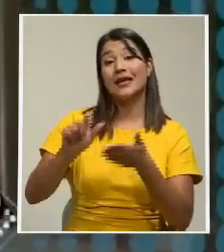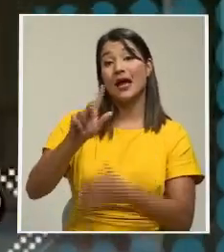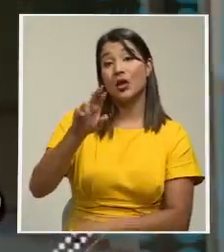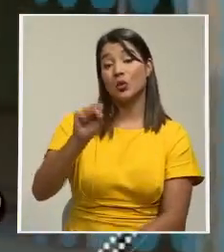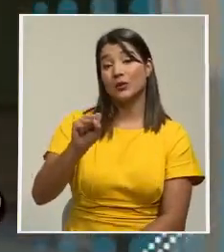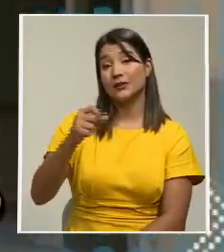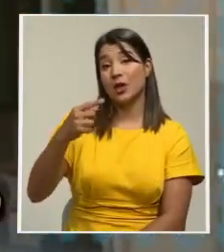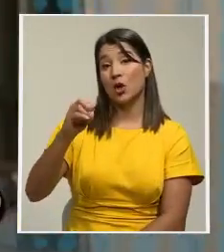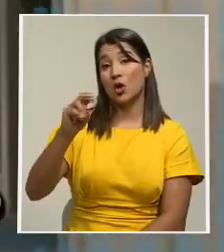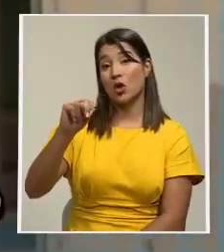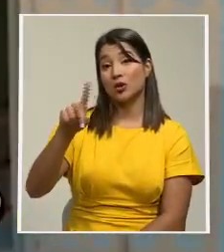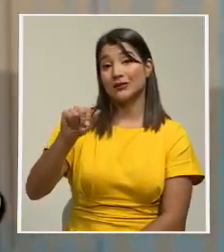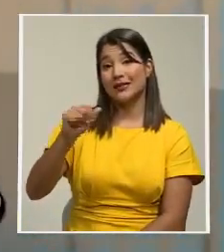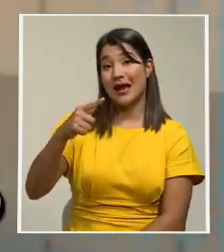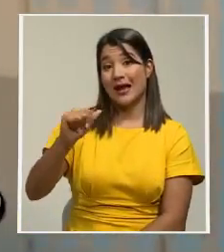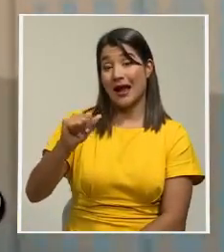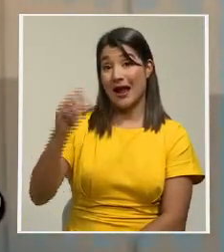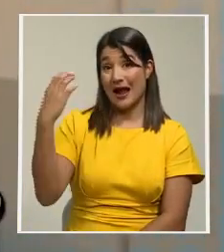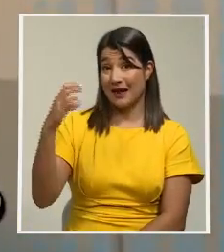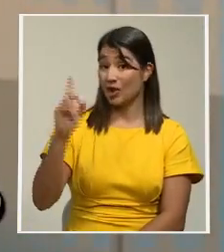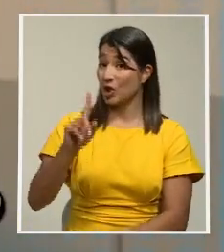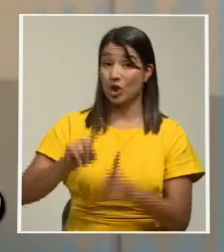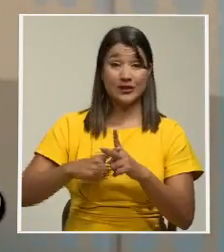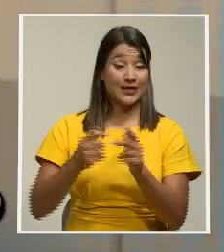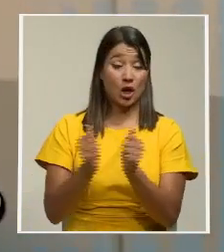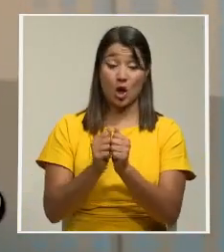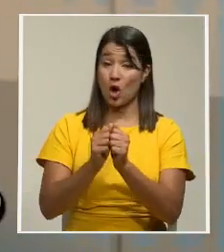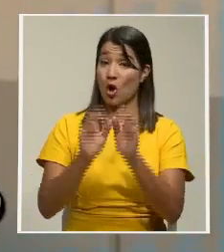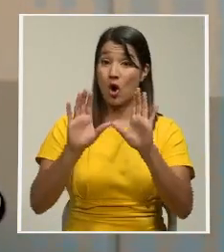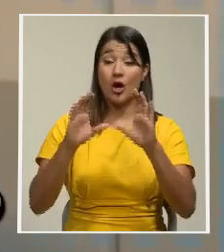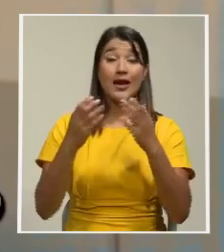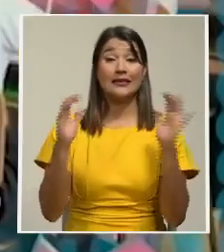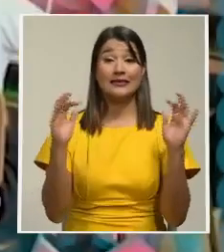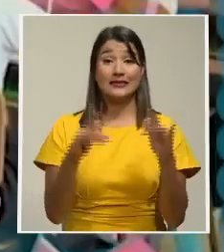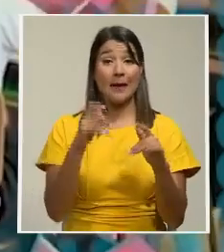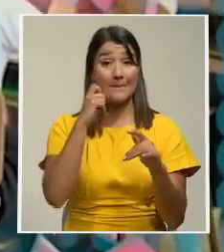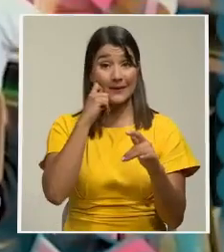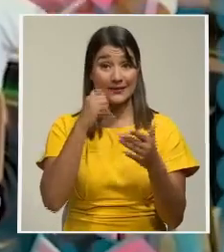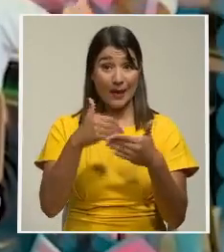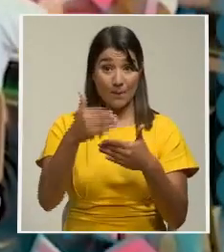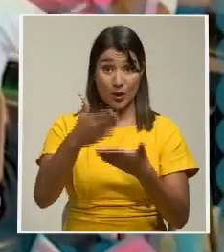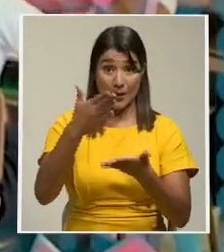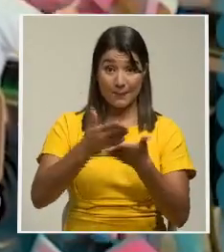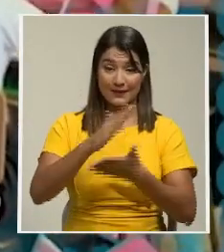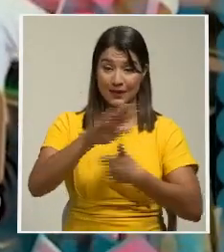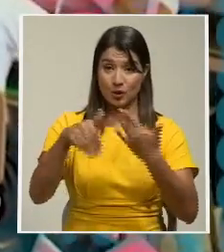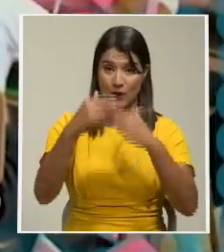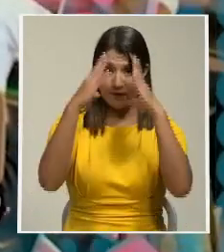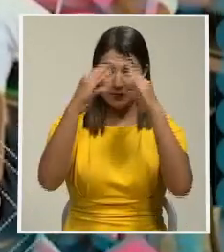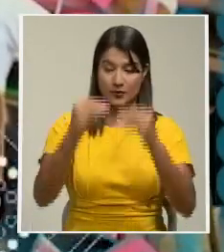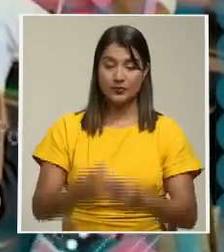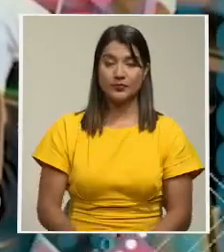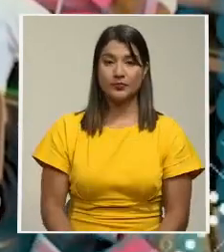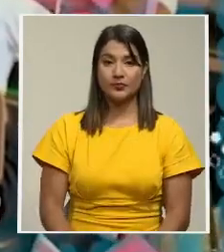de Cartago, donde no iniciaron con clases presenciales. Todos los detalles de esta información en minutos.